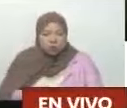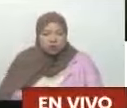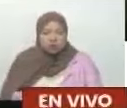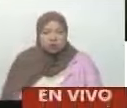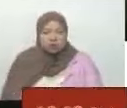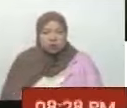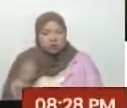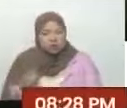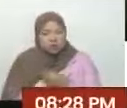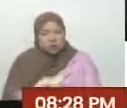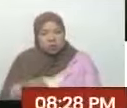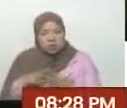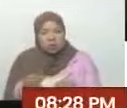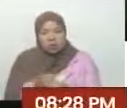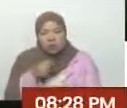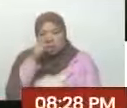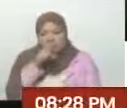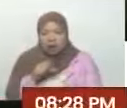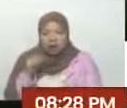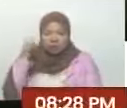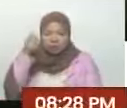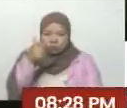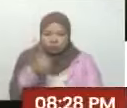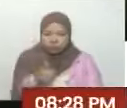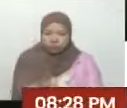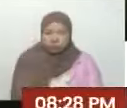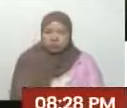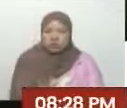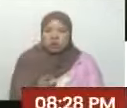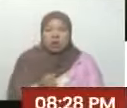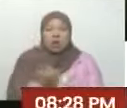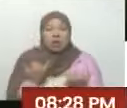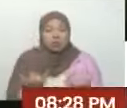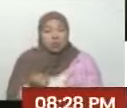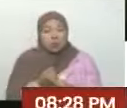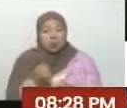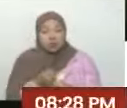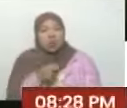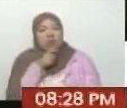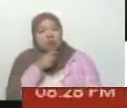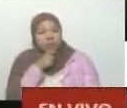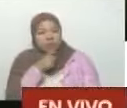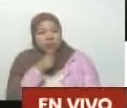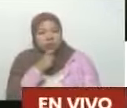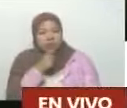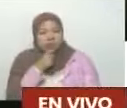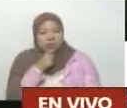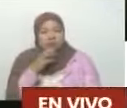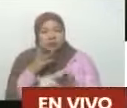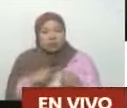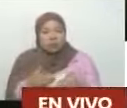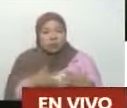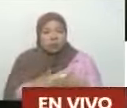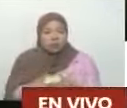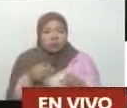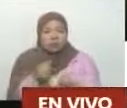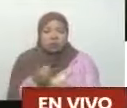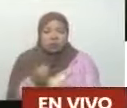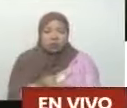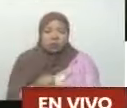haciendo durante todos estos años, sobre todo en los momentos más difíciles, cuando el imperio trató